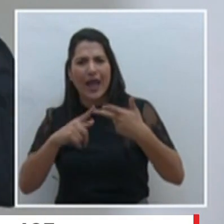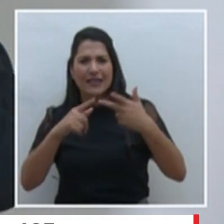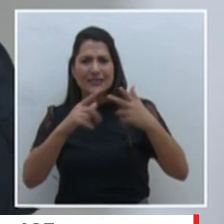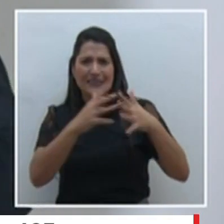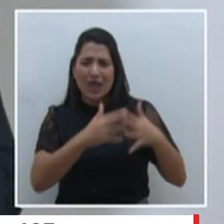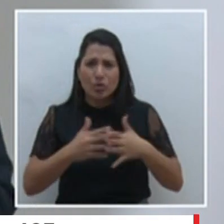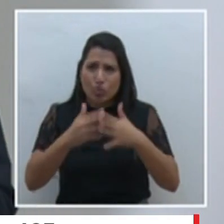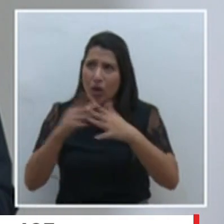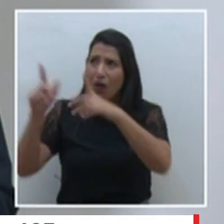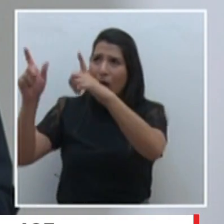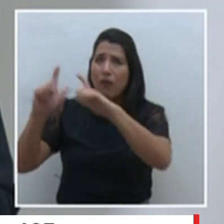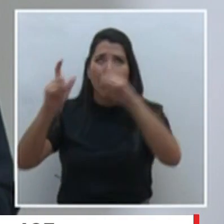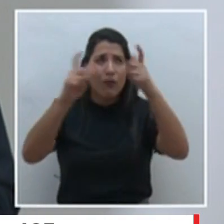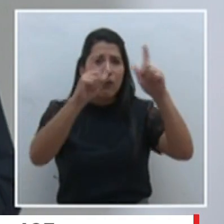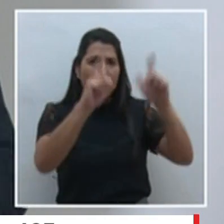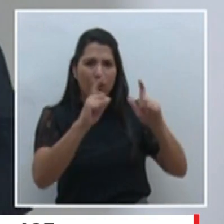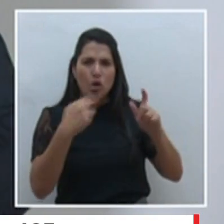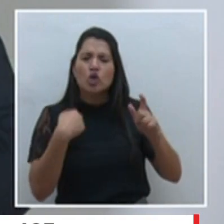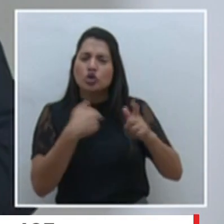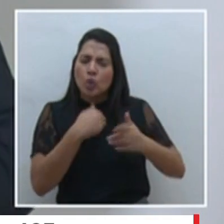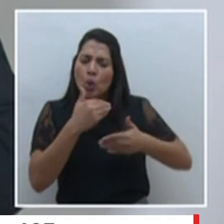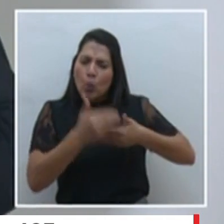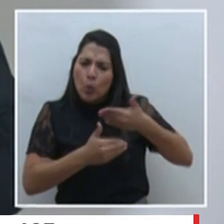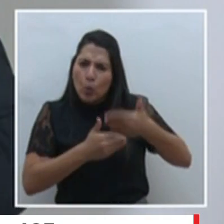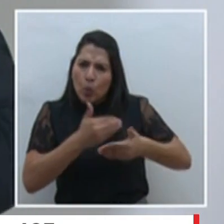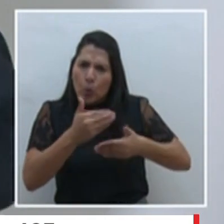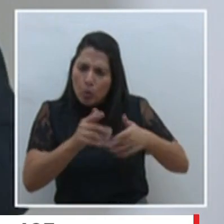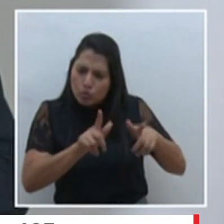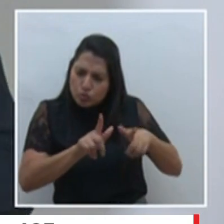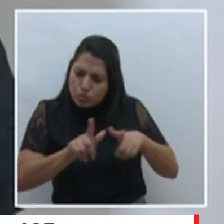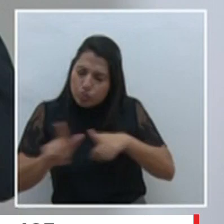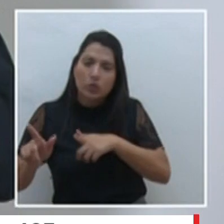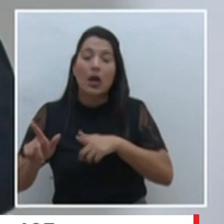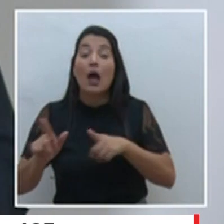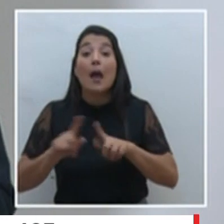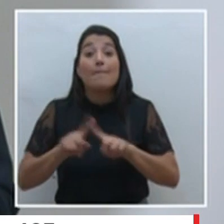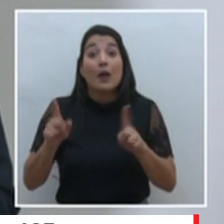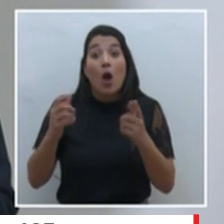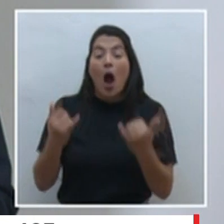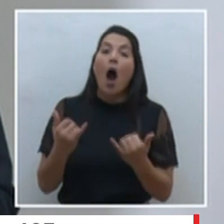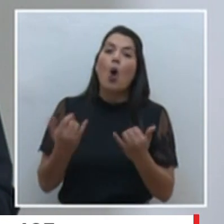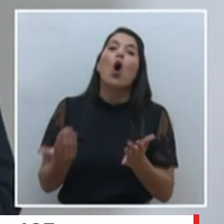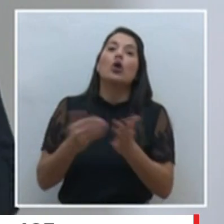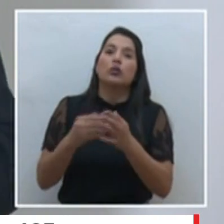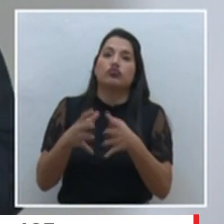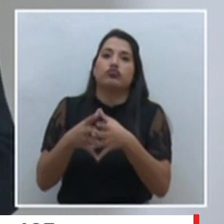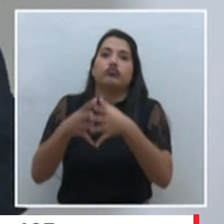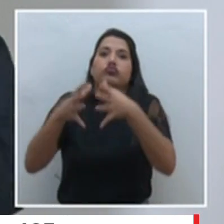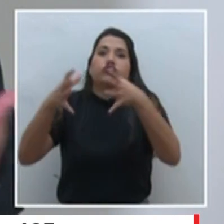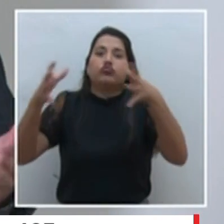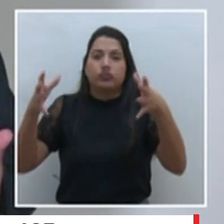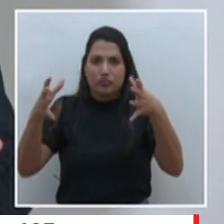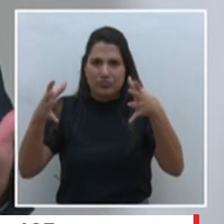hemos ido preparando poco a poco. Ahorita lo que estamos viviendo es un repunte de los casos y